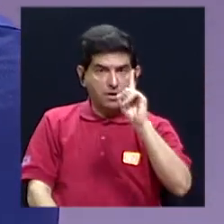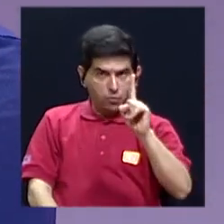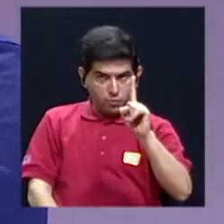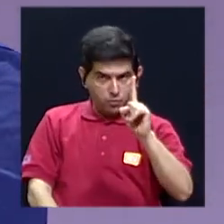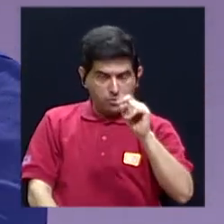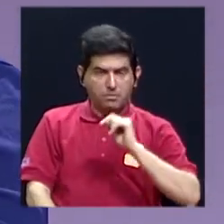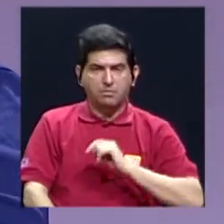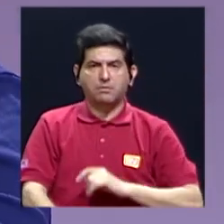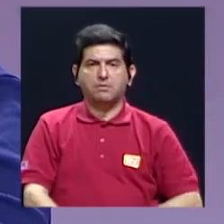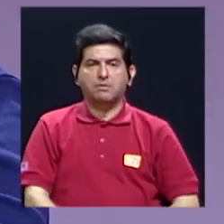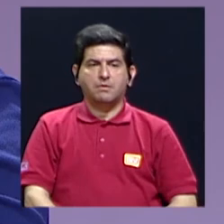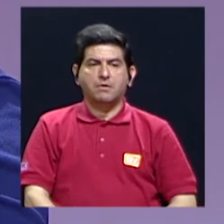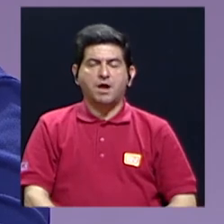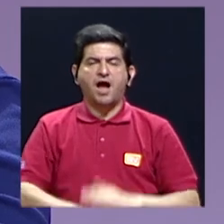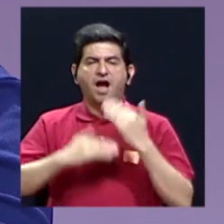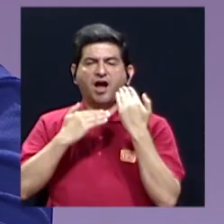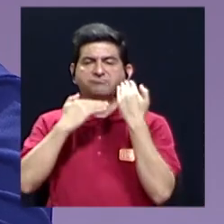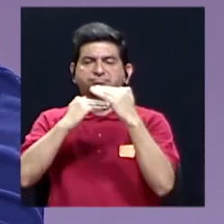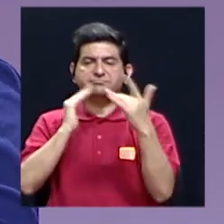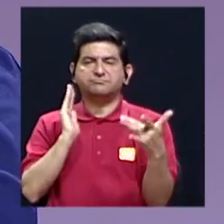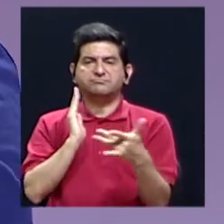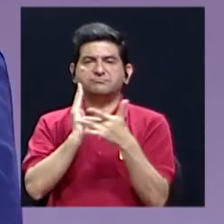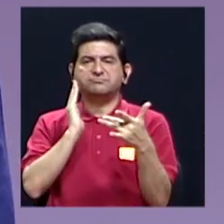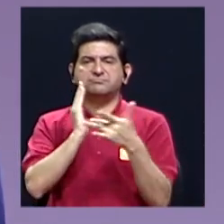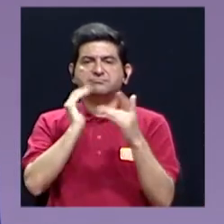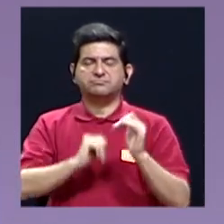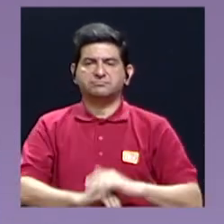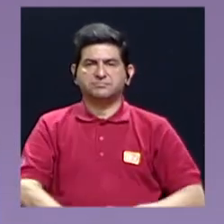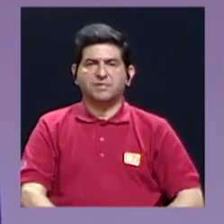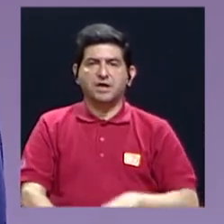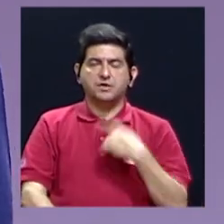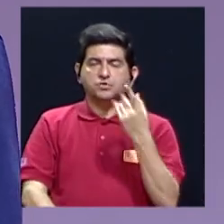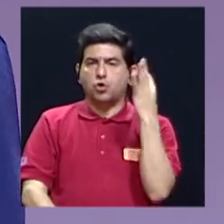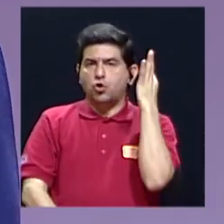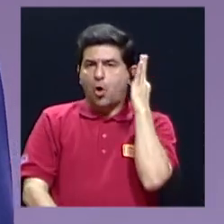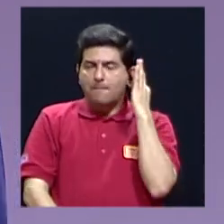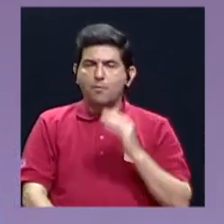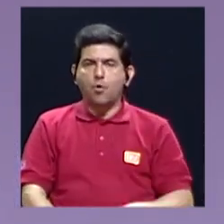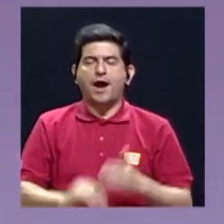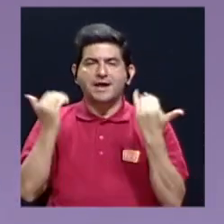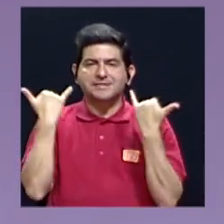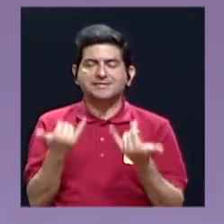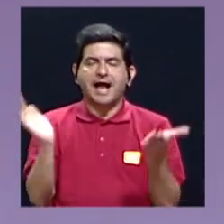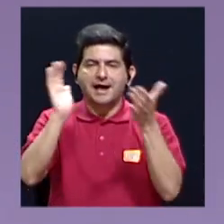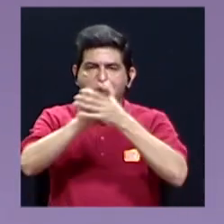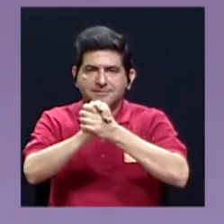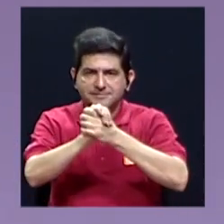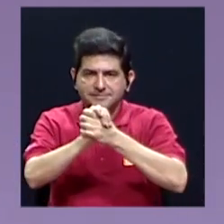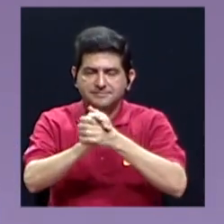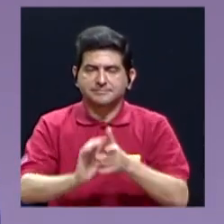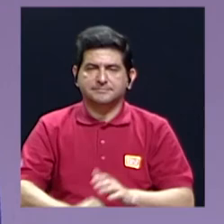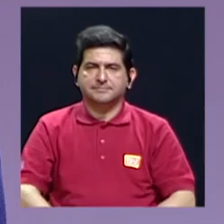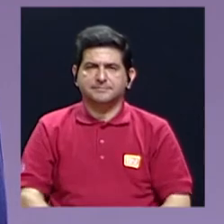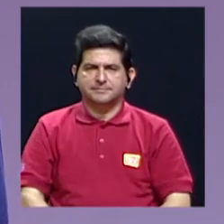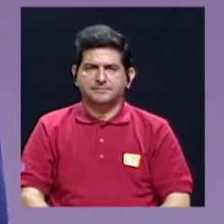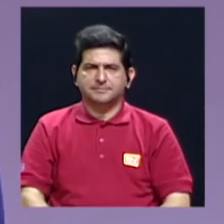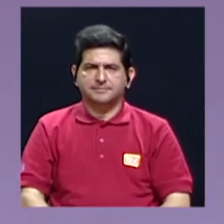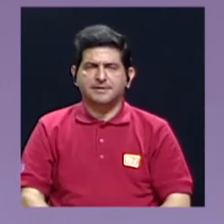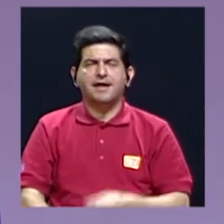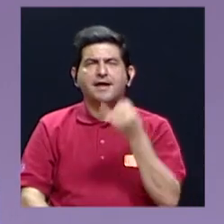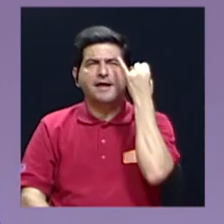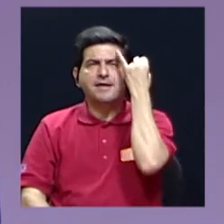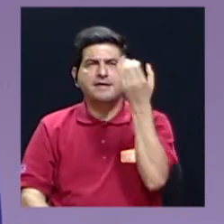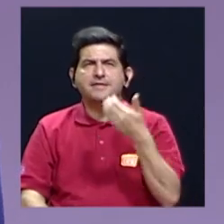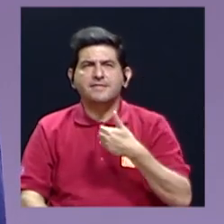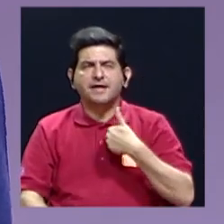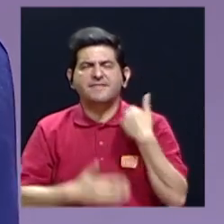ver con que esté restringida la técnica para mujeres que se encuentren casadas únicamente. ¿Cuál es el espíritu,